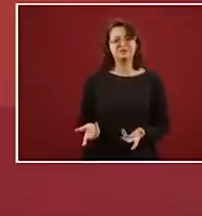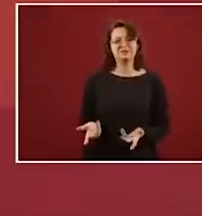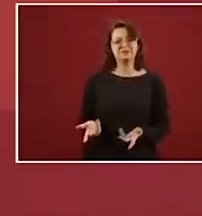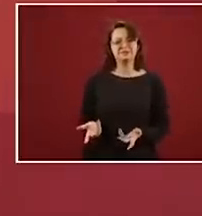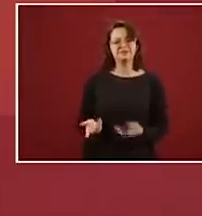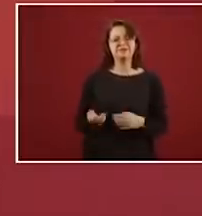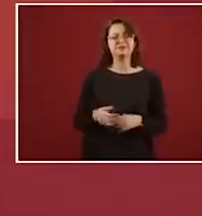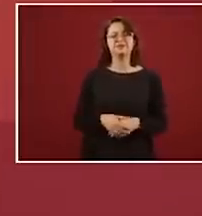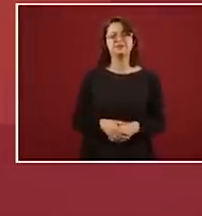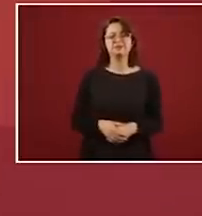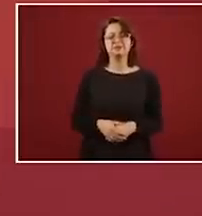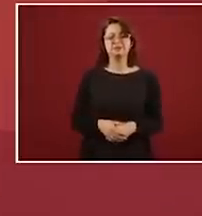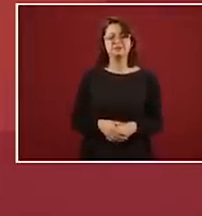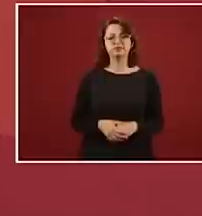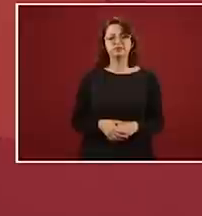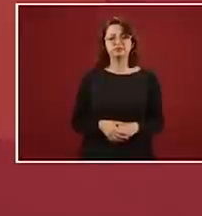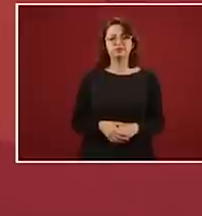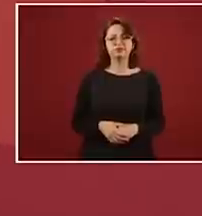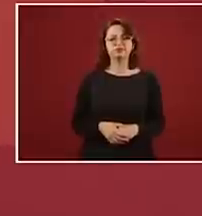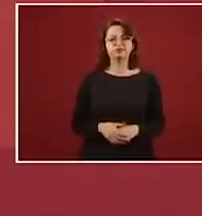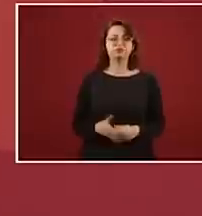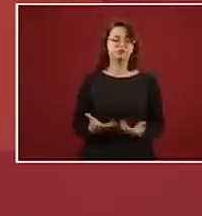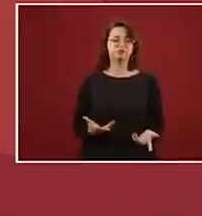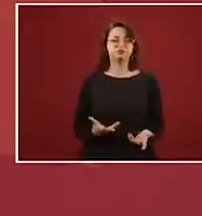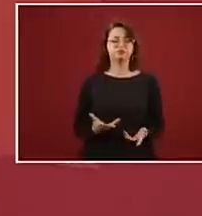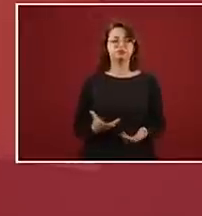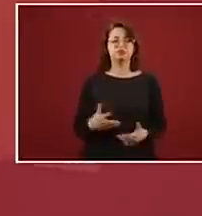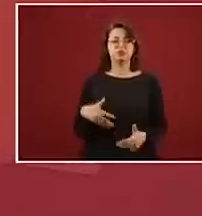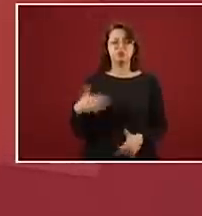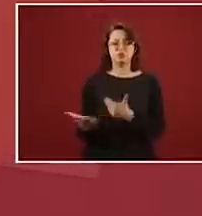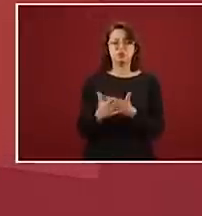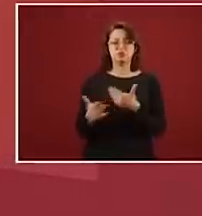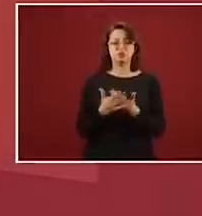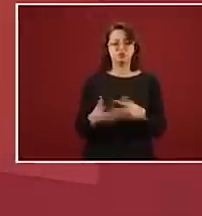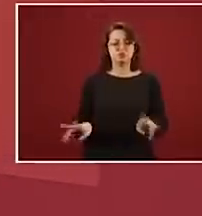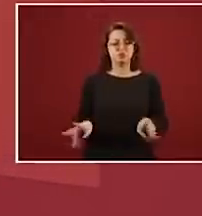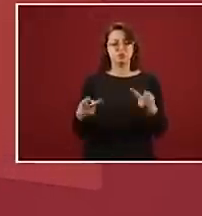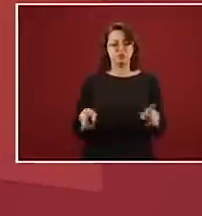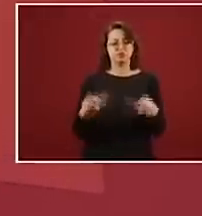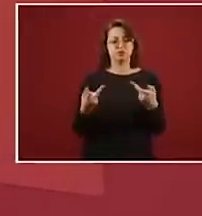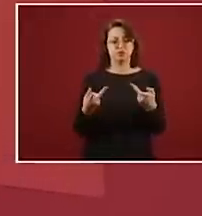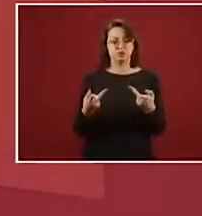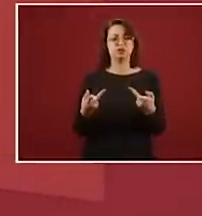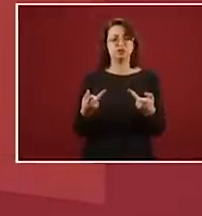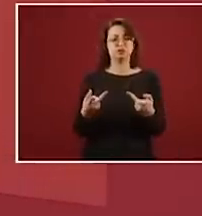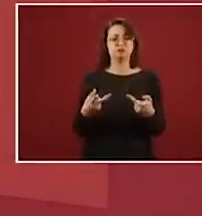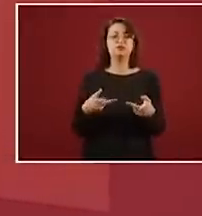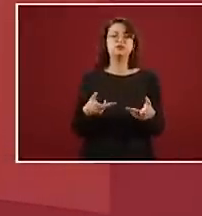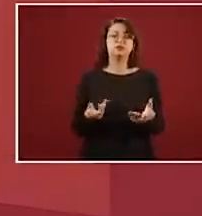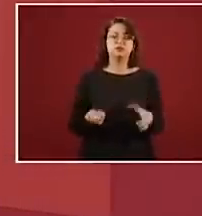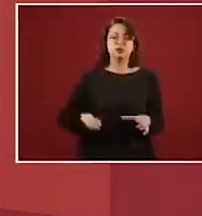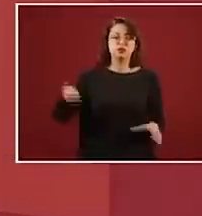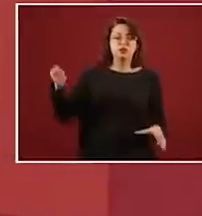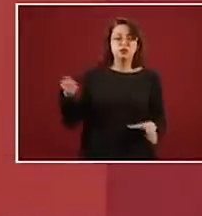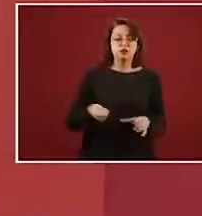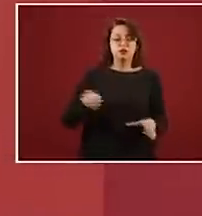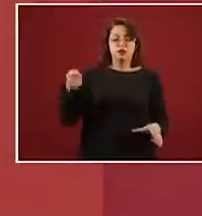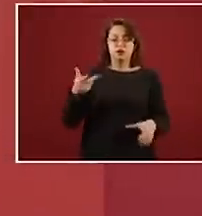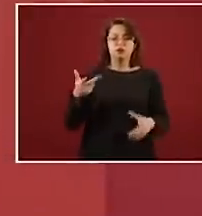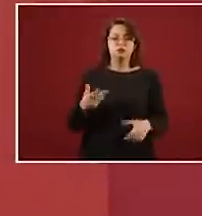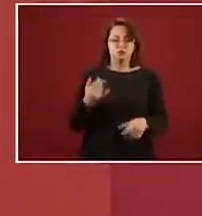Entonces vamos a informar sobre esta subasta. Ha llevado tiempo